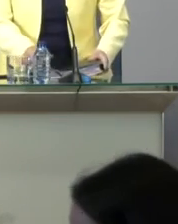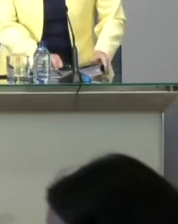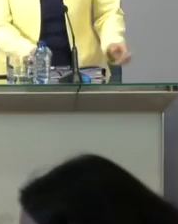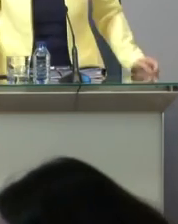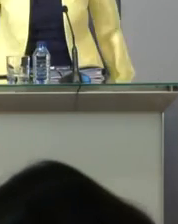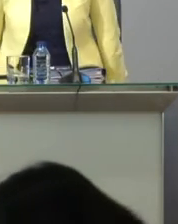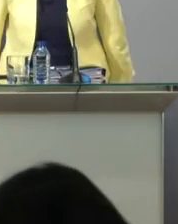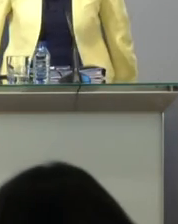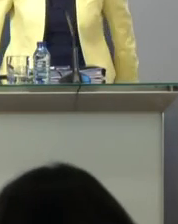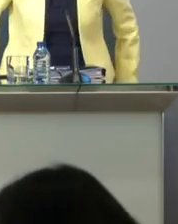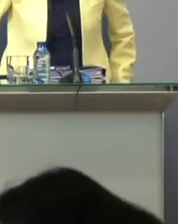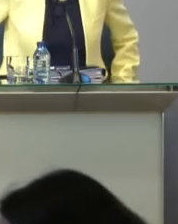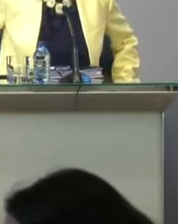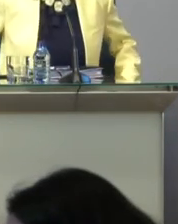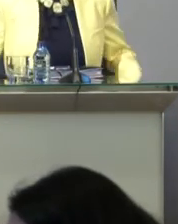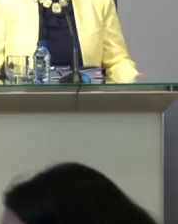Thank you.